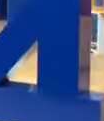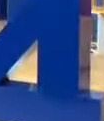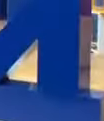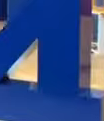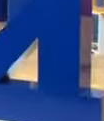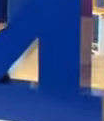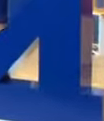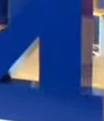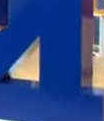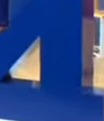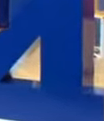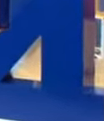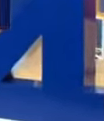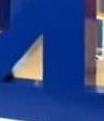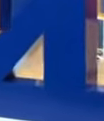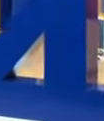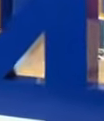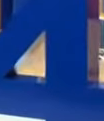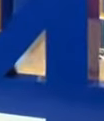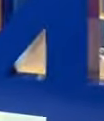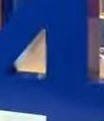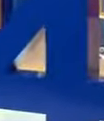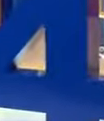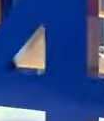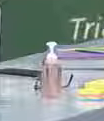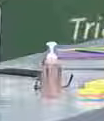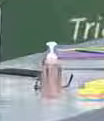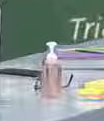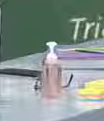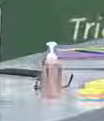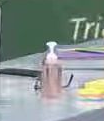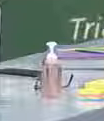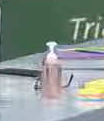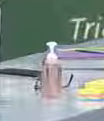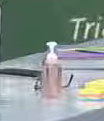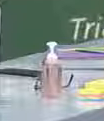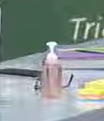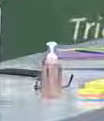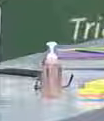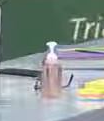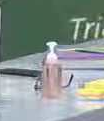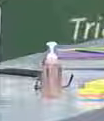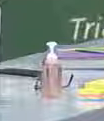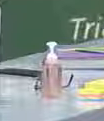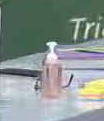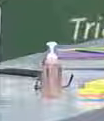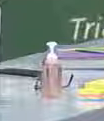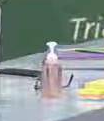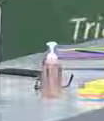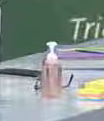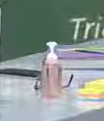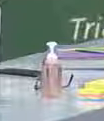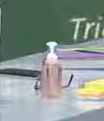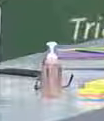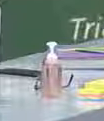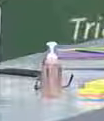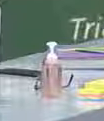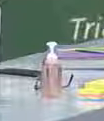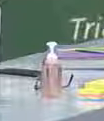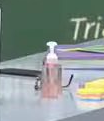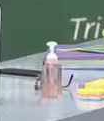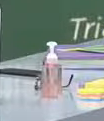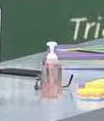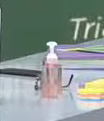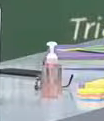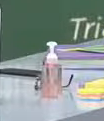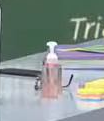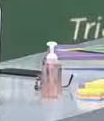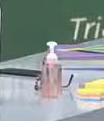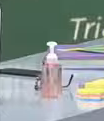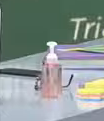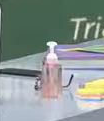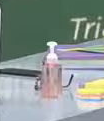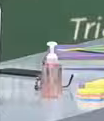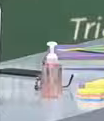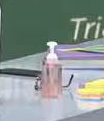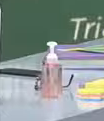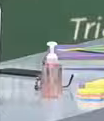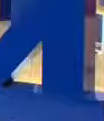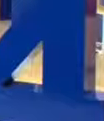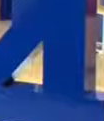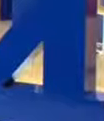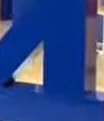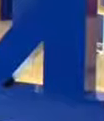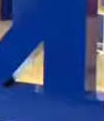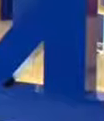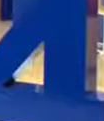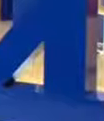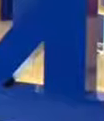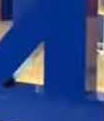Estamos de vuelta en Aprendo en Casa. Voy a llamar a la profesora Gisela César a ver si pudo solucionar su tema en la